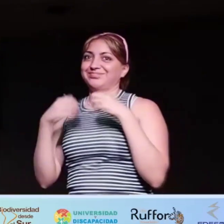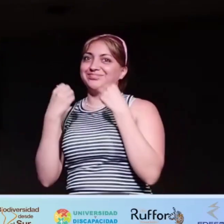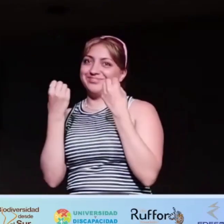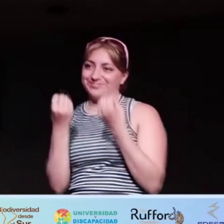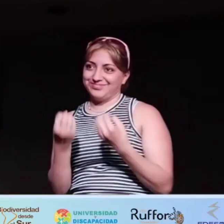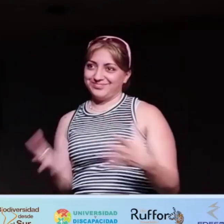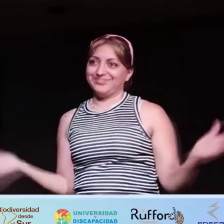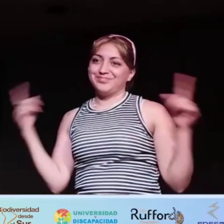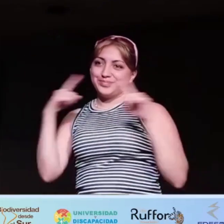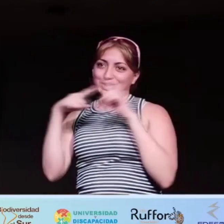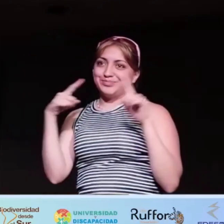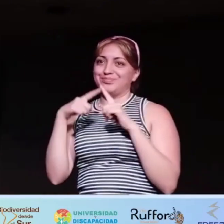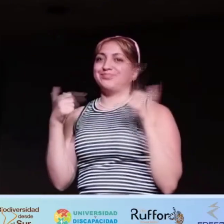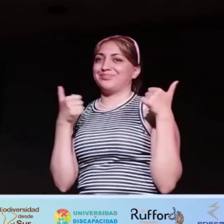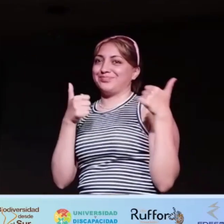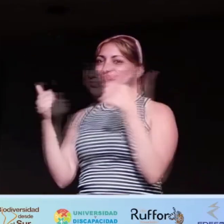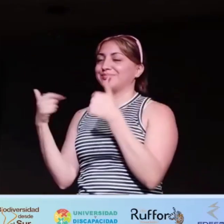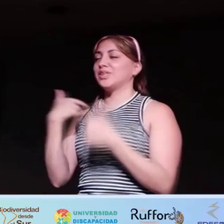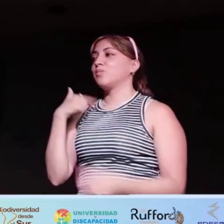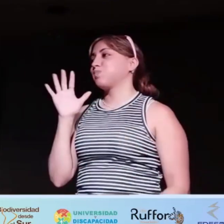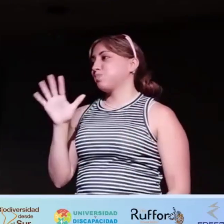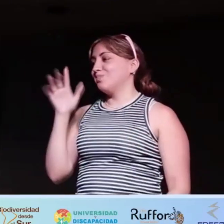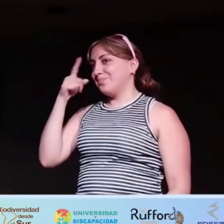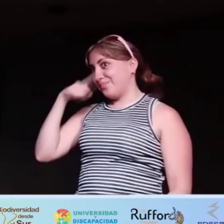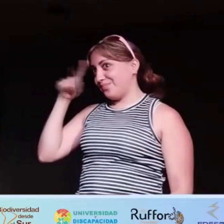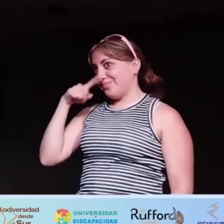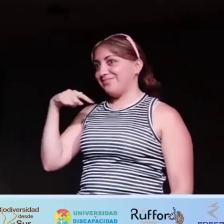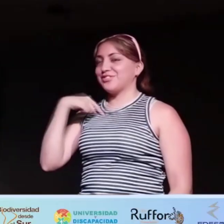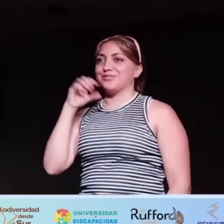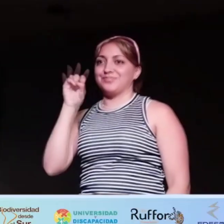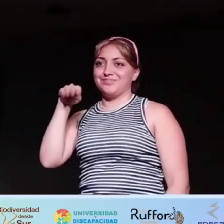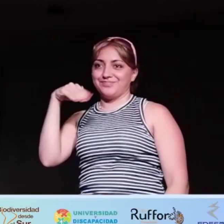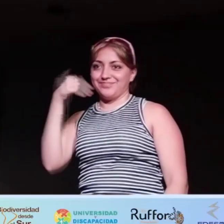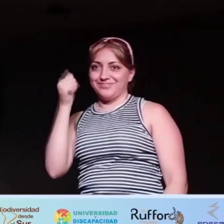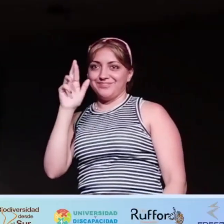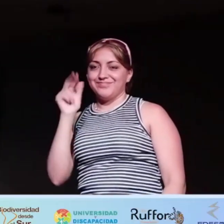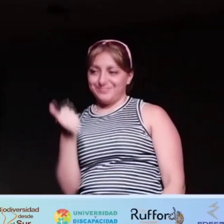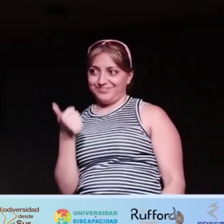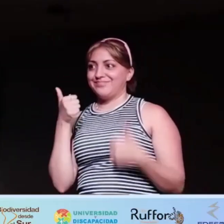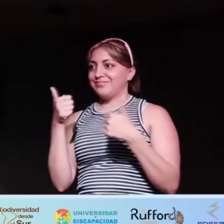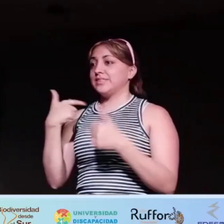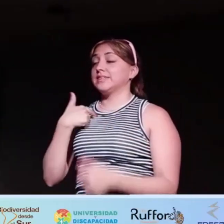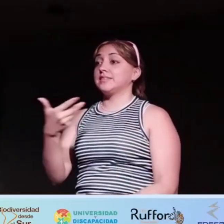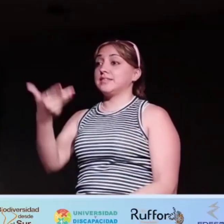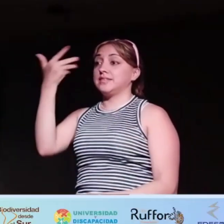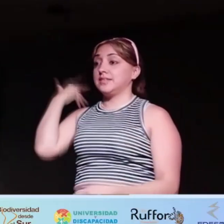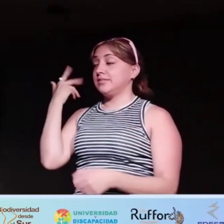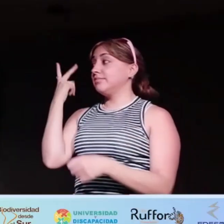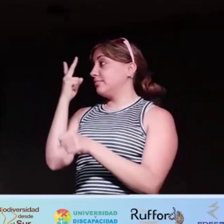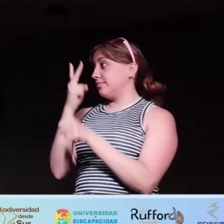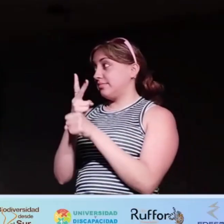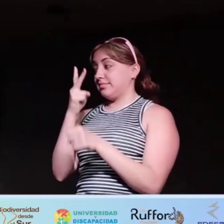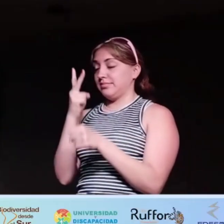Hola, ¿cómo están? Buenos días o buen mediodía. Esta es mi seña personal. Mi nombre es